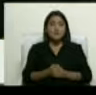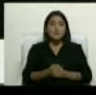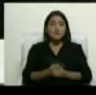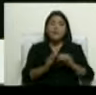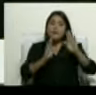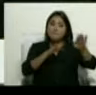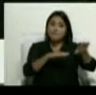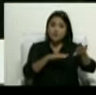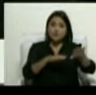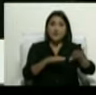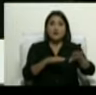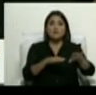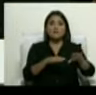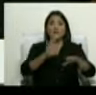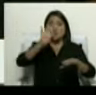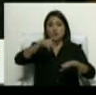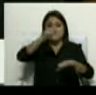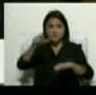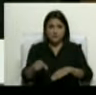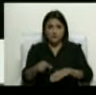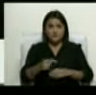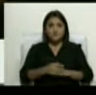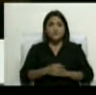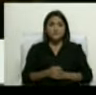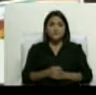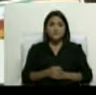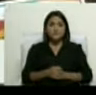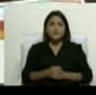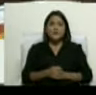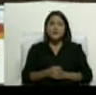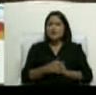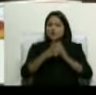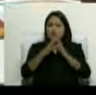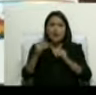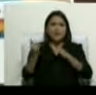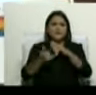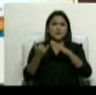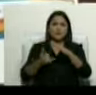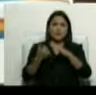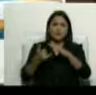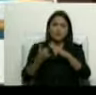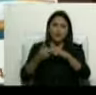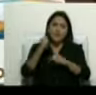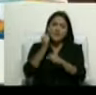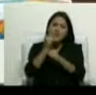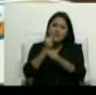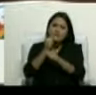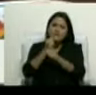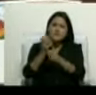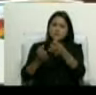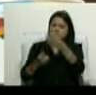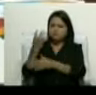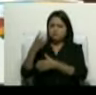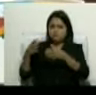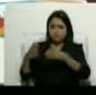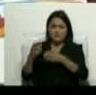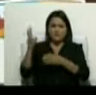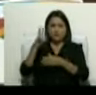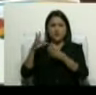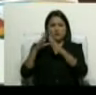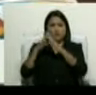y preservar el territorio de la Guayana Esequiba. En cada entidad de trabajo estamos instruyendo para que se conformen los comandos de la Venezuela toda, para que se